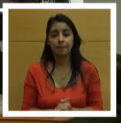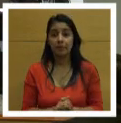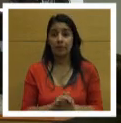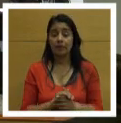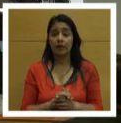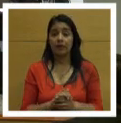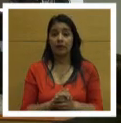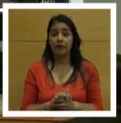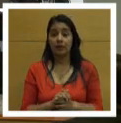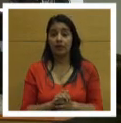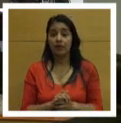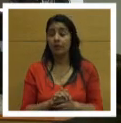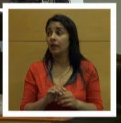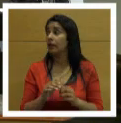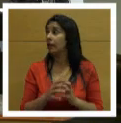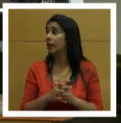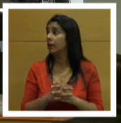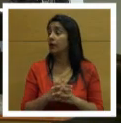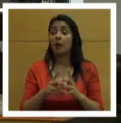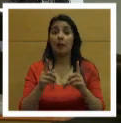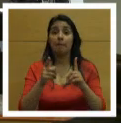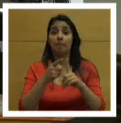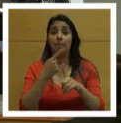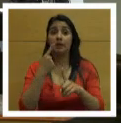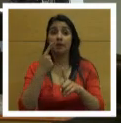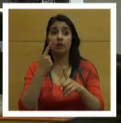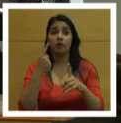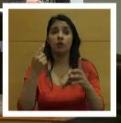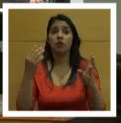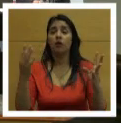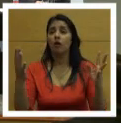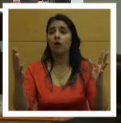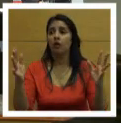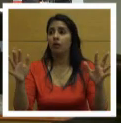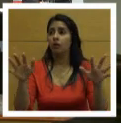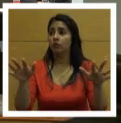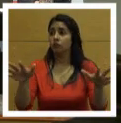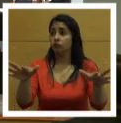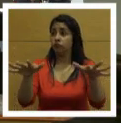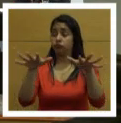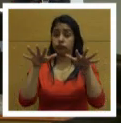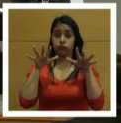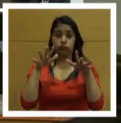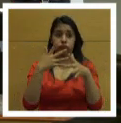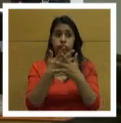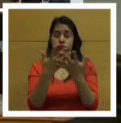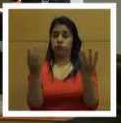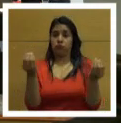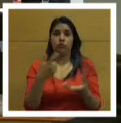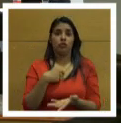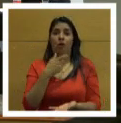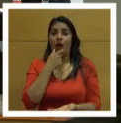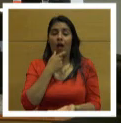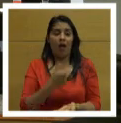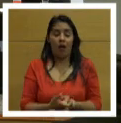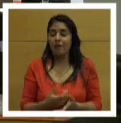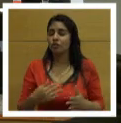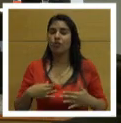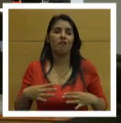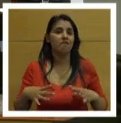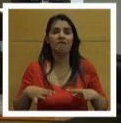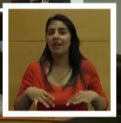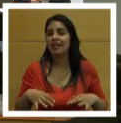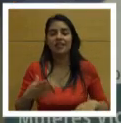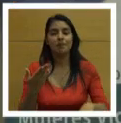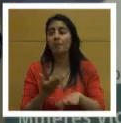primero en la concurrencia, estoy particularmente sorprendido, es importante la concurrencia poder hablar de estos temas. Estoy feliz de que me hayan